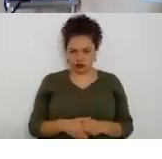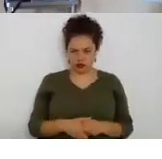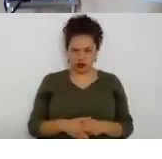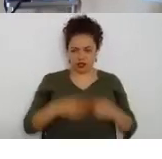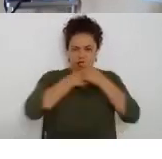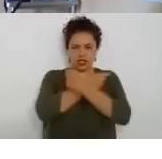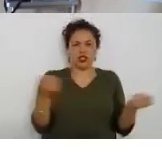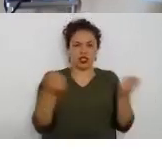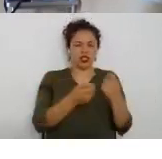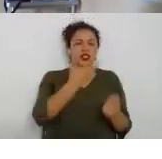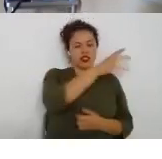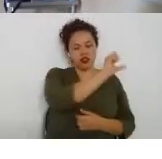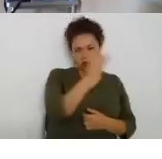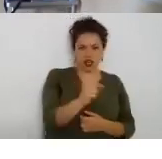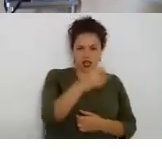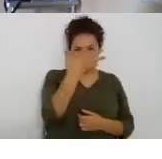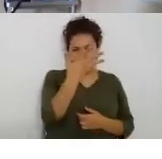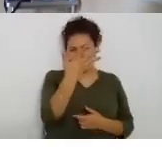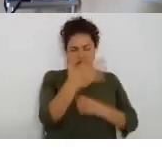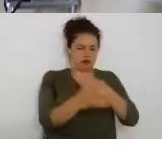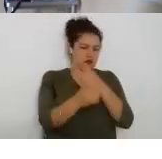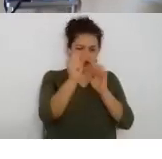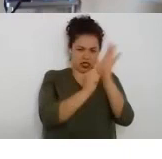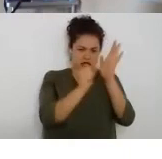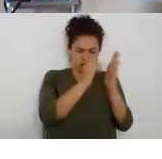de 5 a meses de nacido.